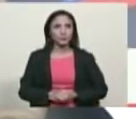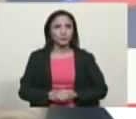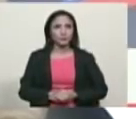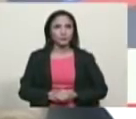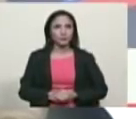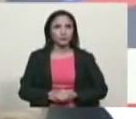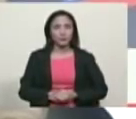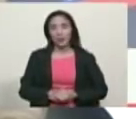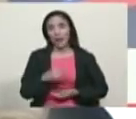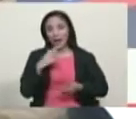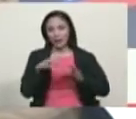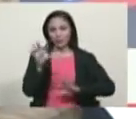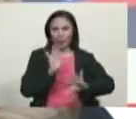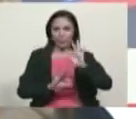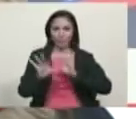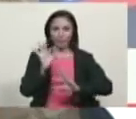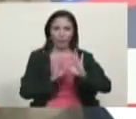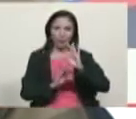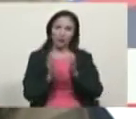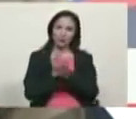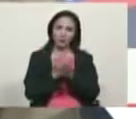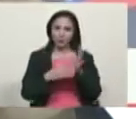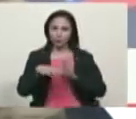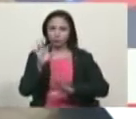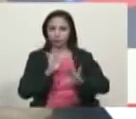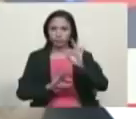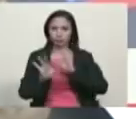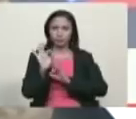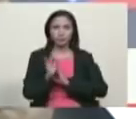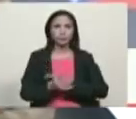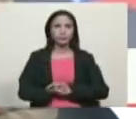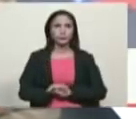Siempre seleccionan, siempre seleccionan.